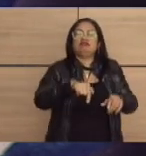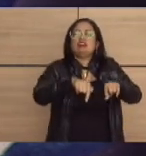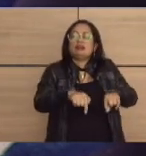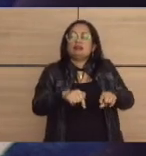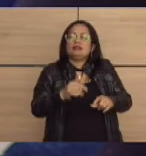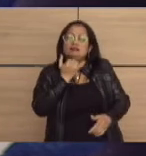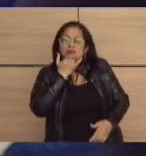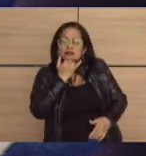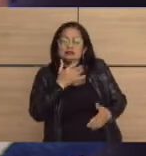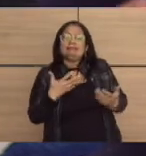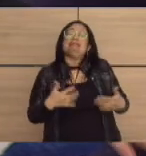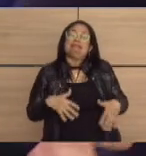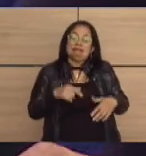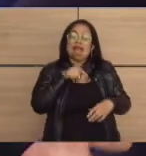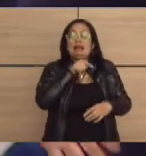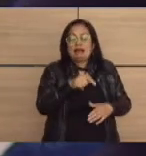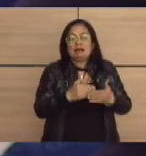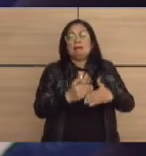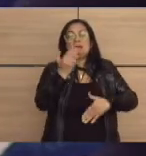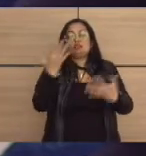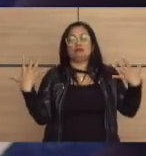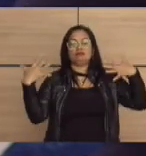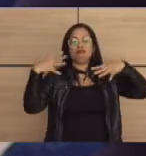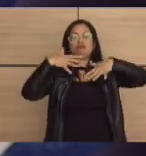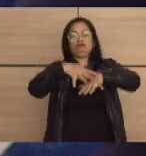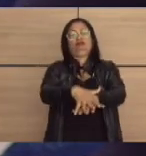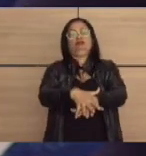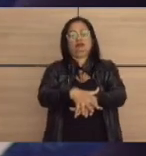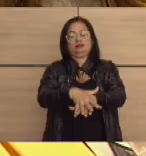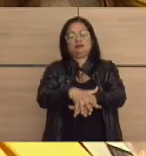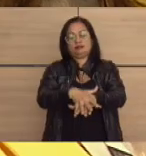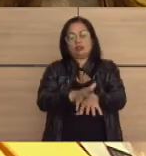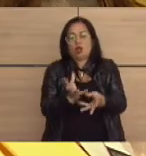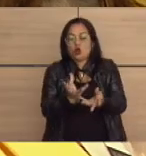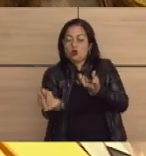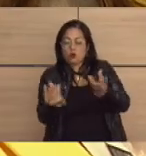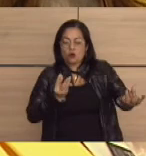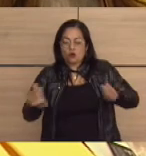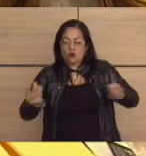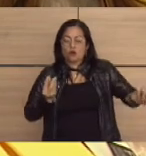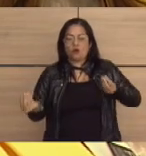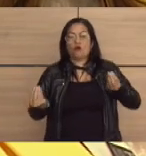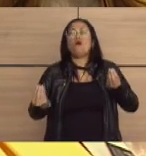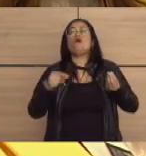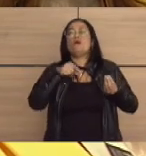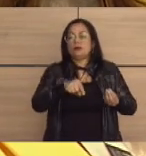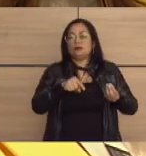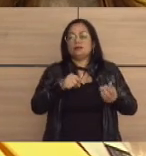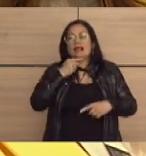todo, porque empezó el mestizaje. Y ese mestizaje nos trajo la